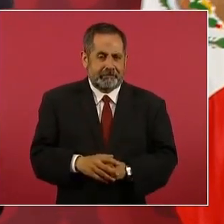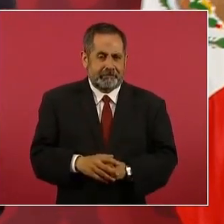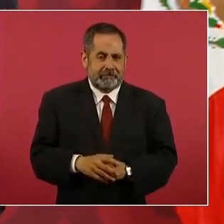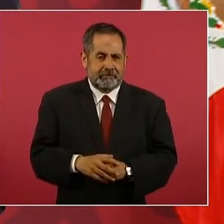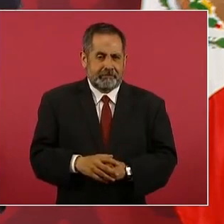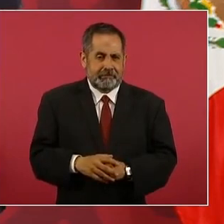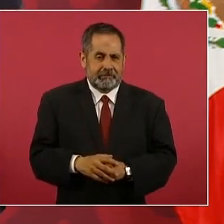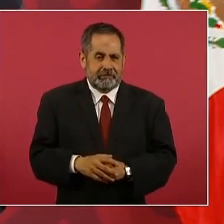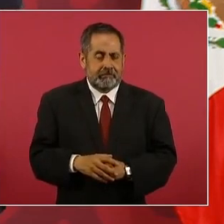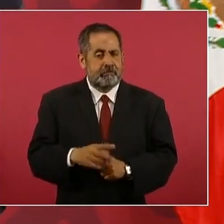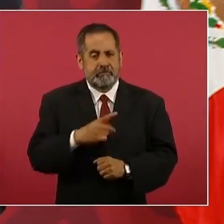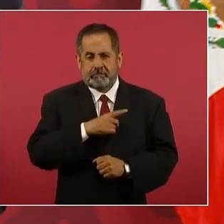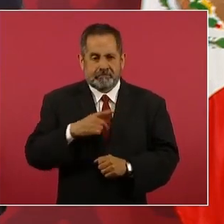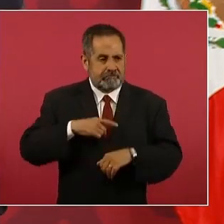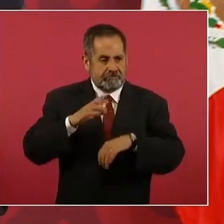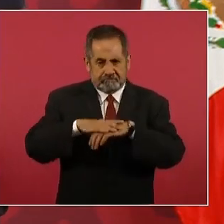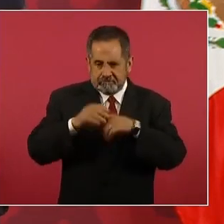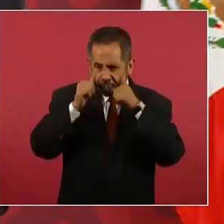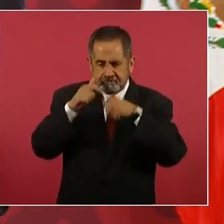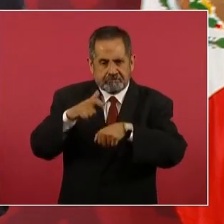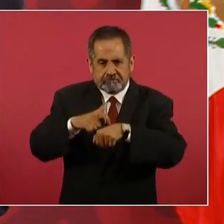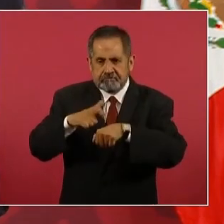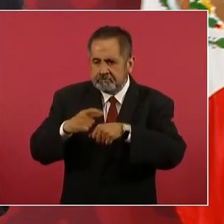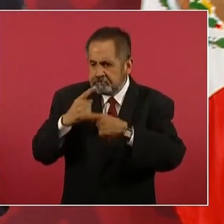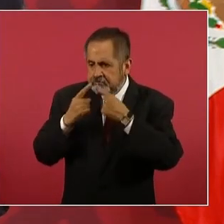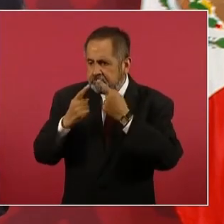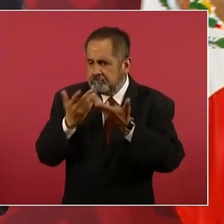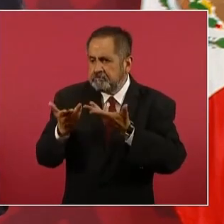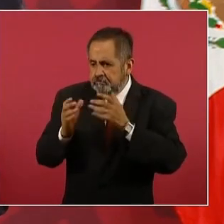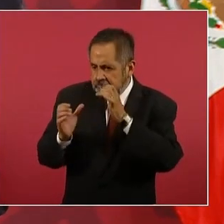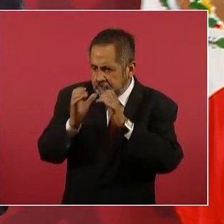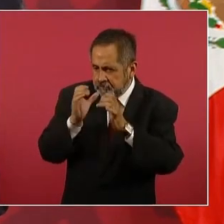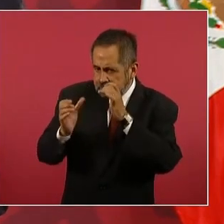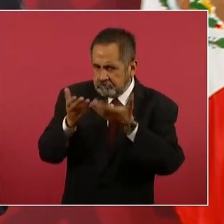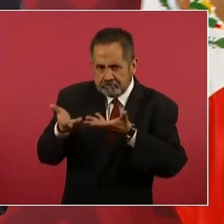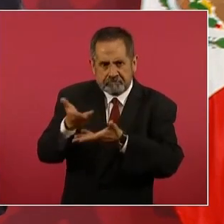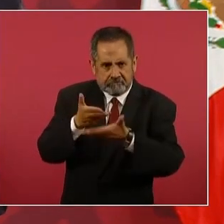no dedicar tiempo suficiente